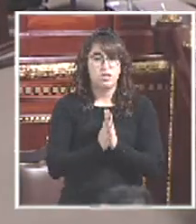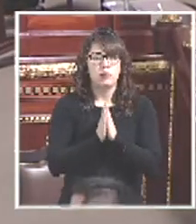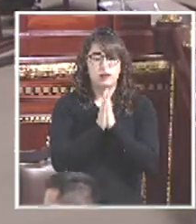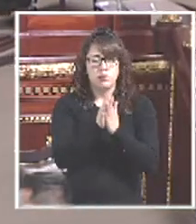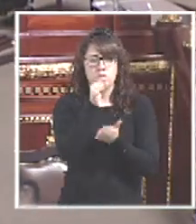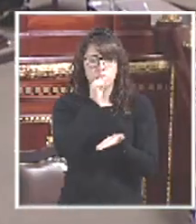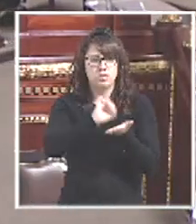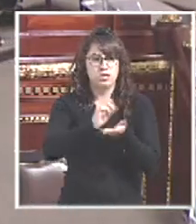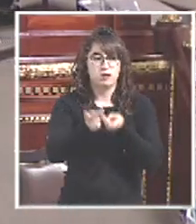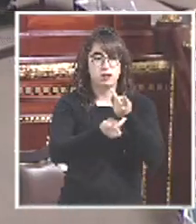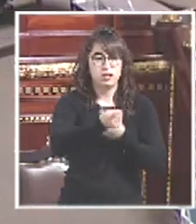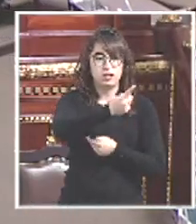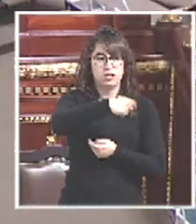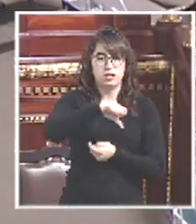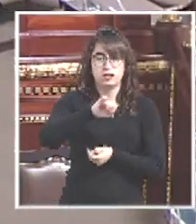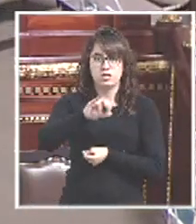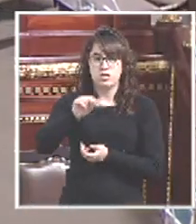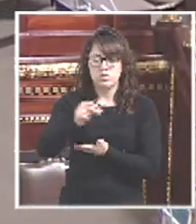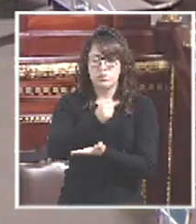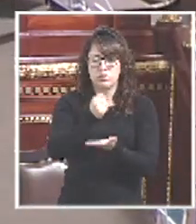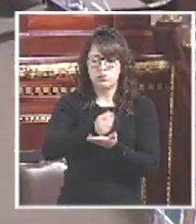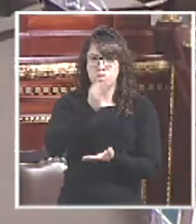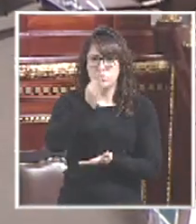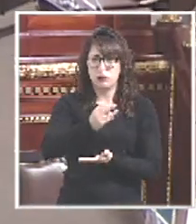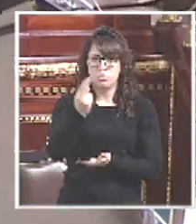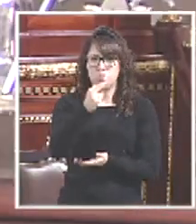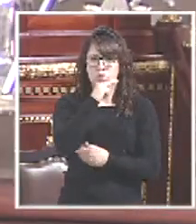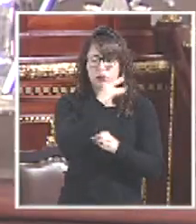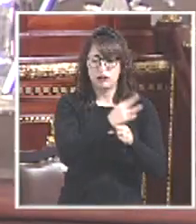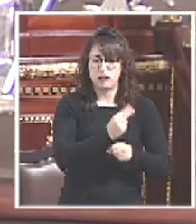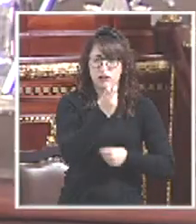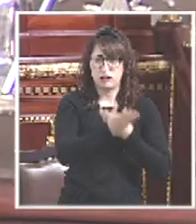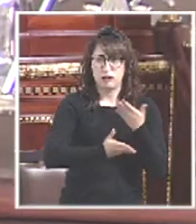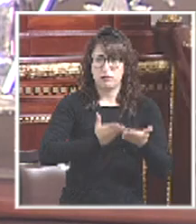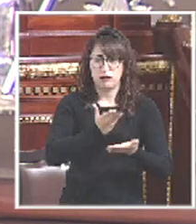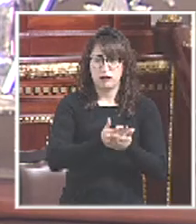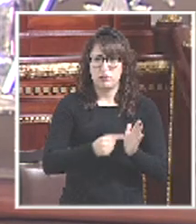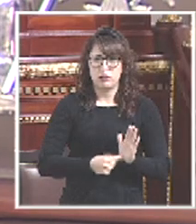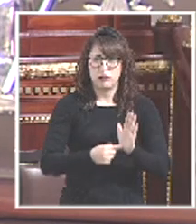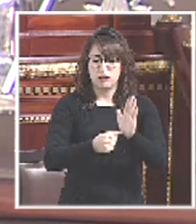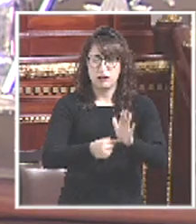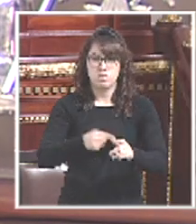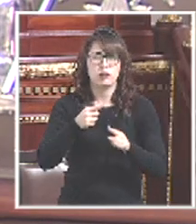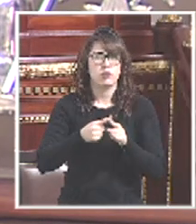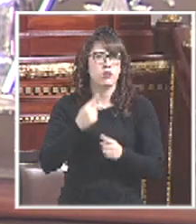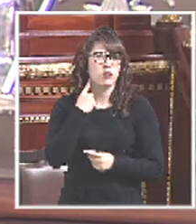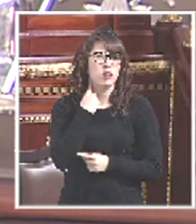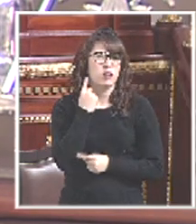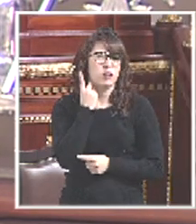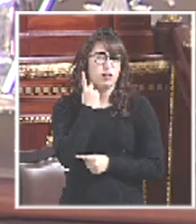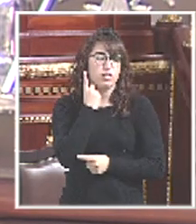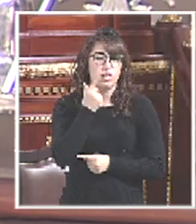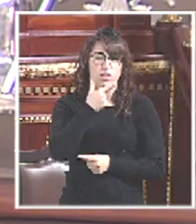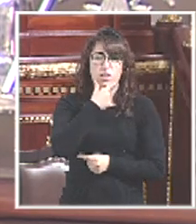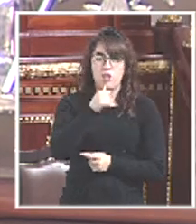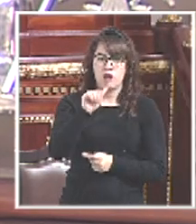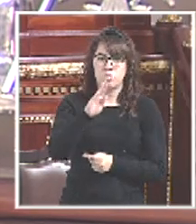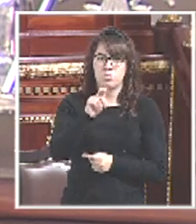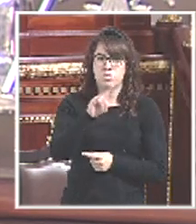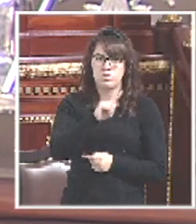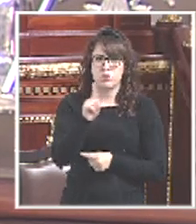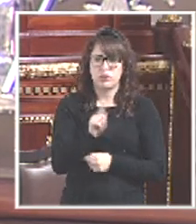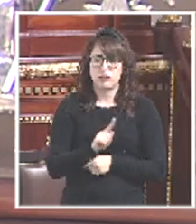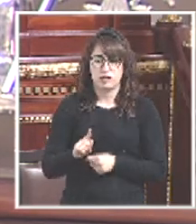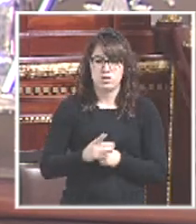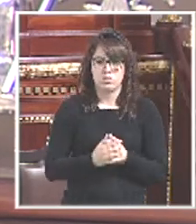consulte a la Secretaría de la Comisión Permanente en votación económica si la proposición presentada por el diputado Fernando Boitis se considera de urgente y